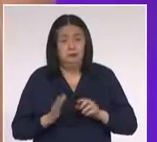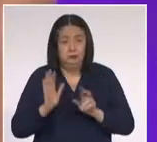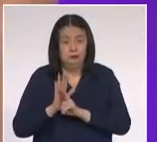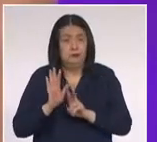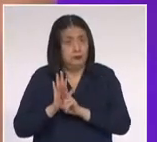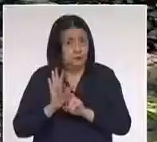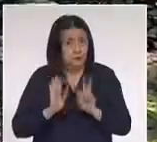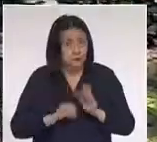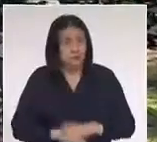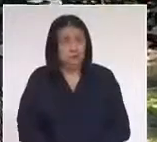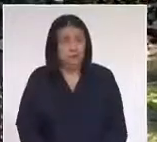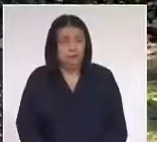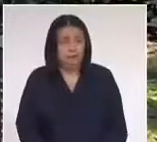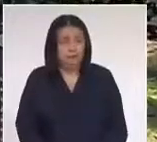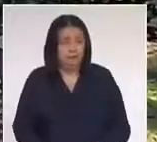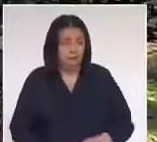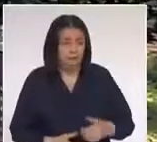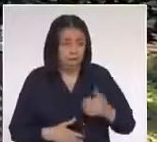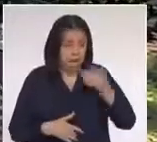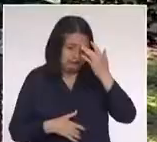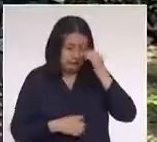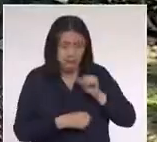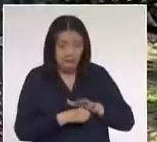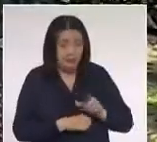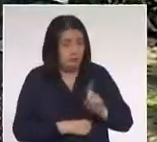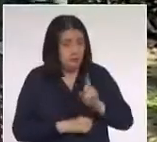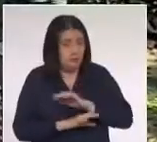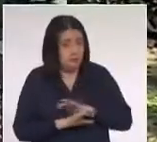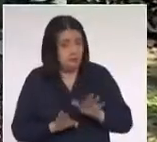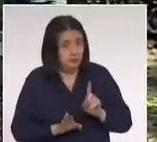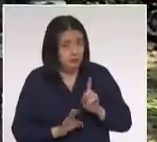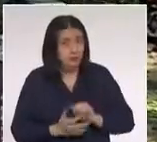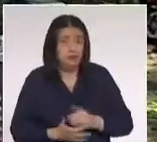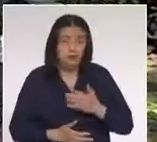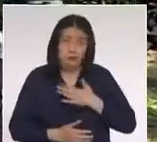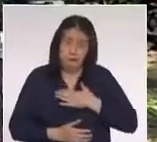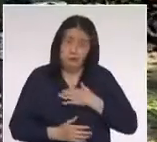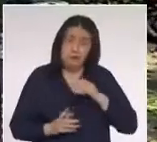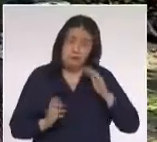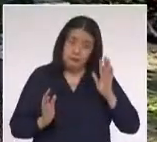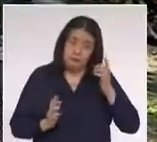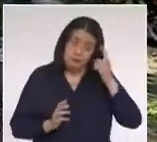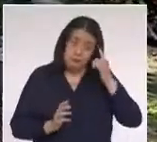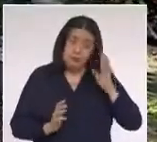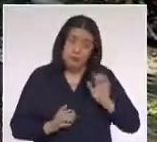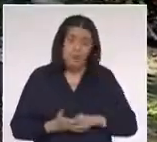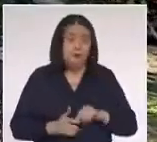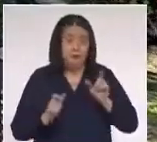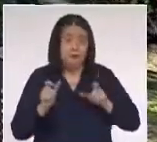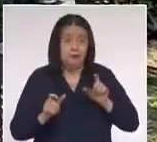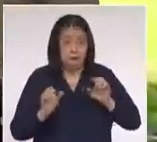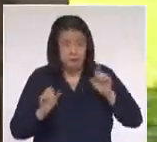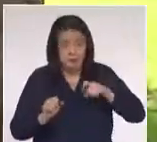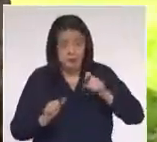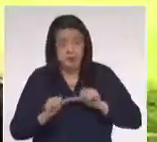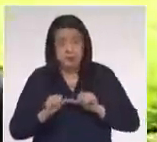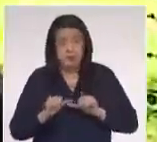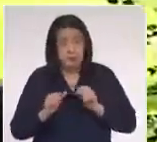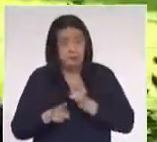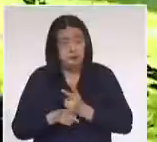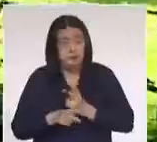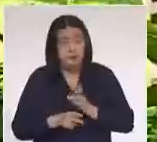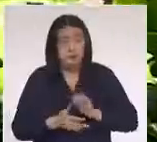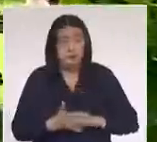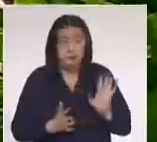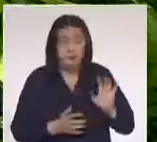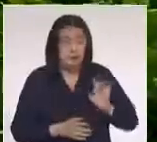voluntaria. La pandemia no ha terminado. A mí me parece que la gente debe seguir cuidándose. El uso opcional